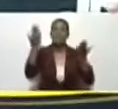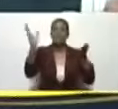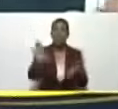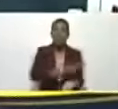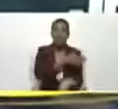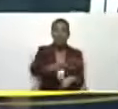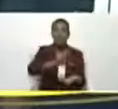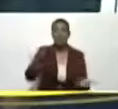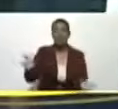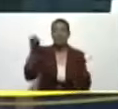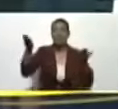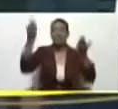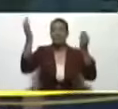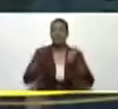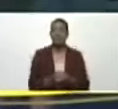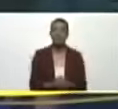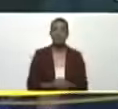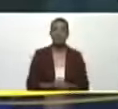Ob